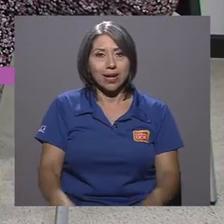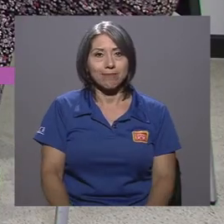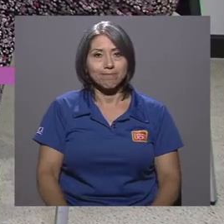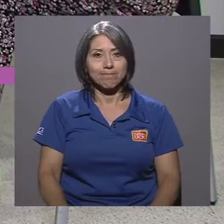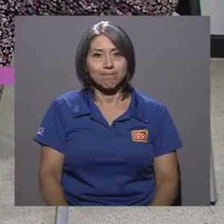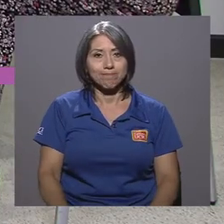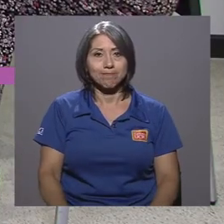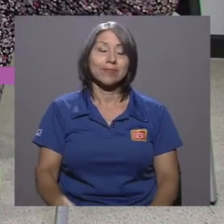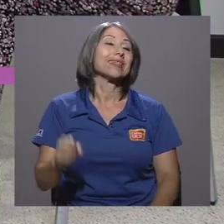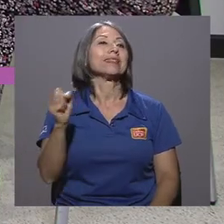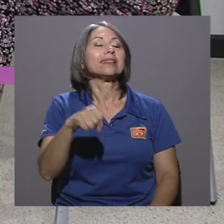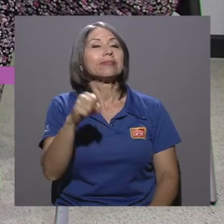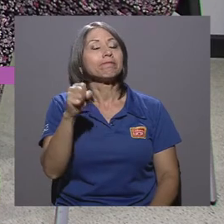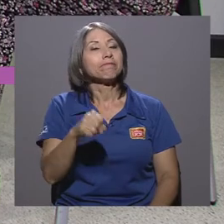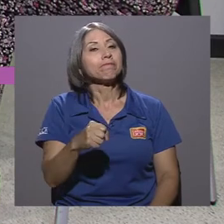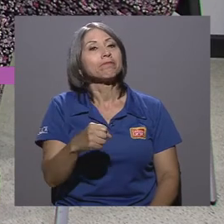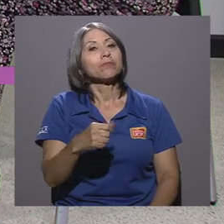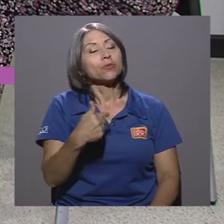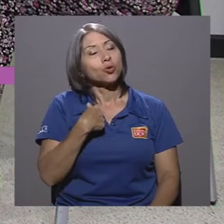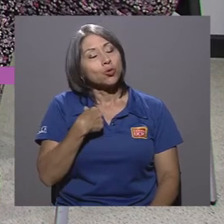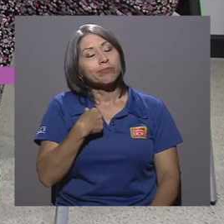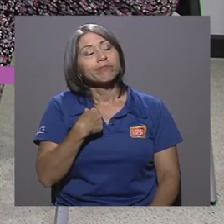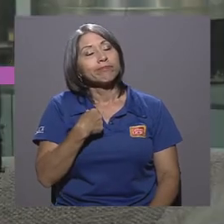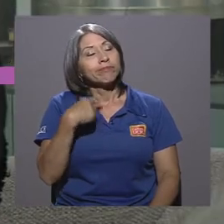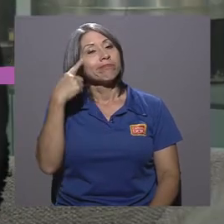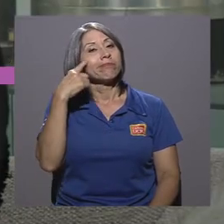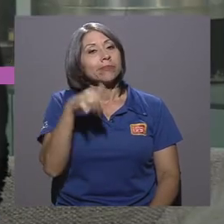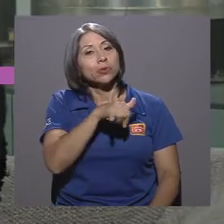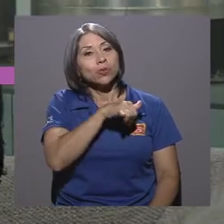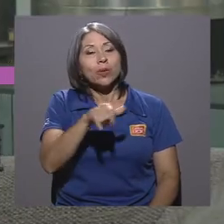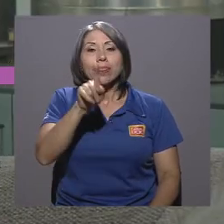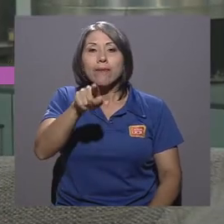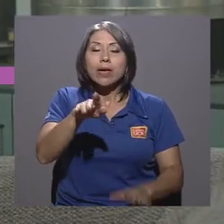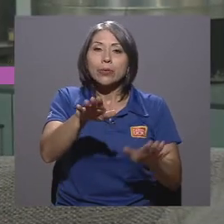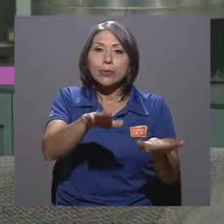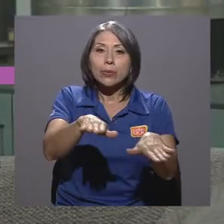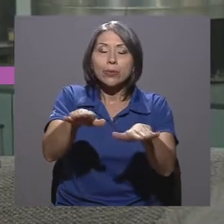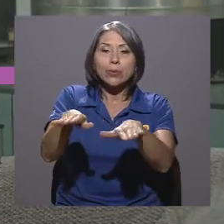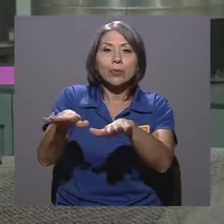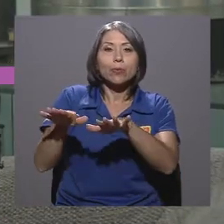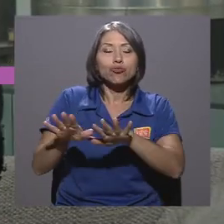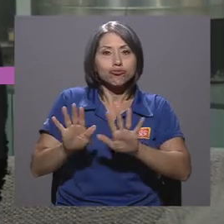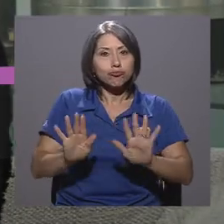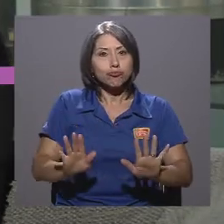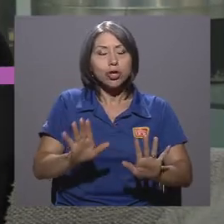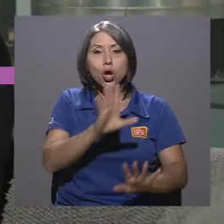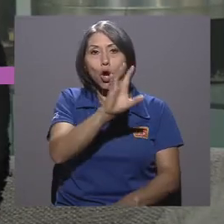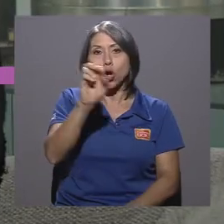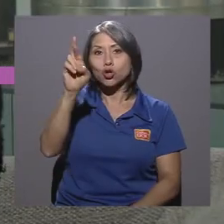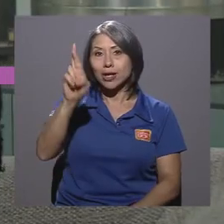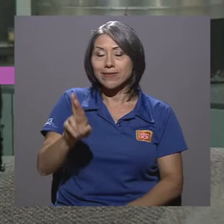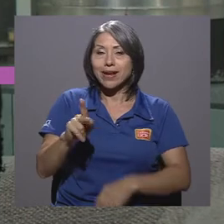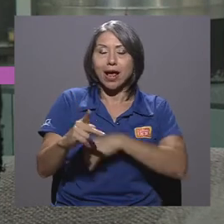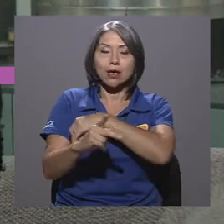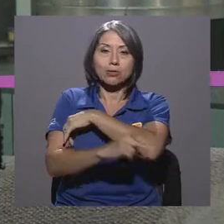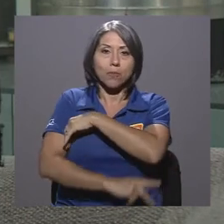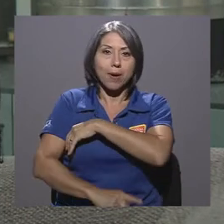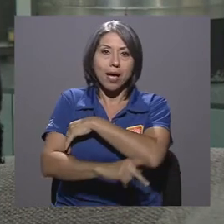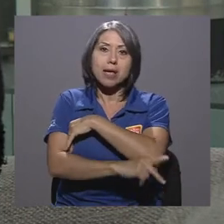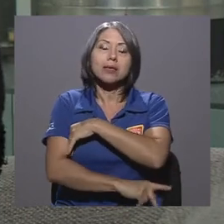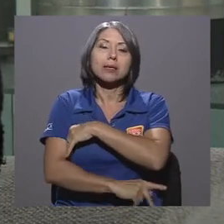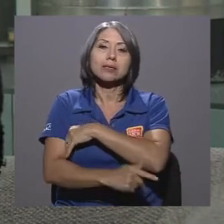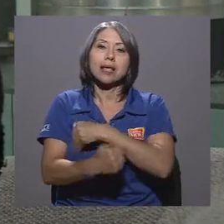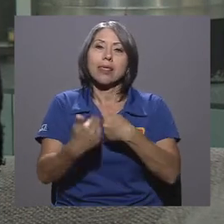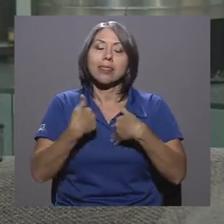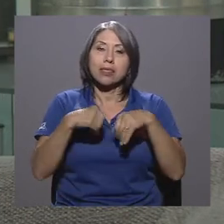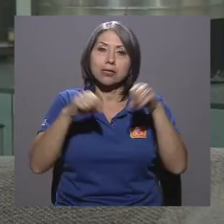de mi parte igualmente apoyo el mantener la calma, que Costa Rica es un país que tiene